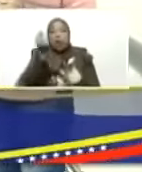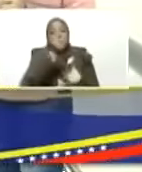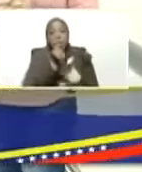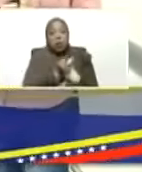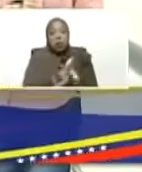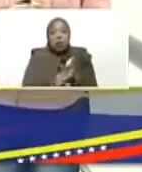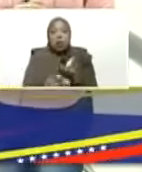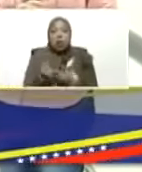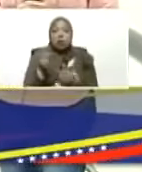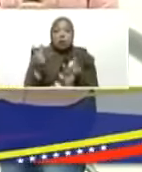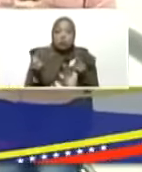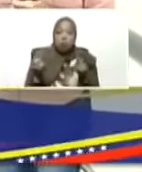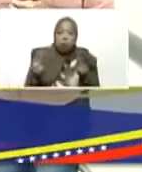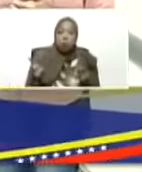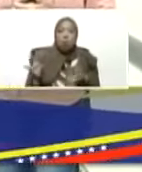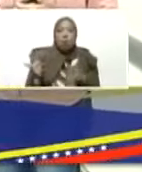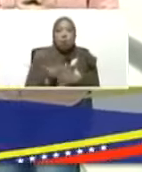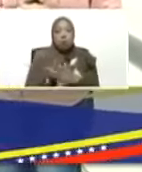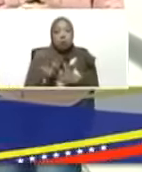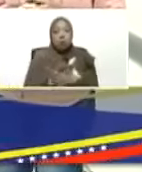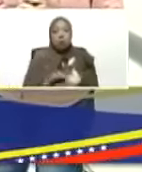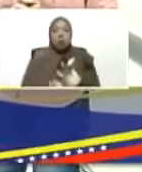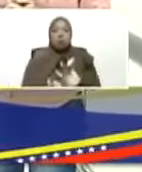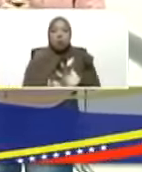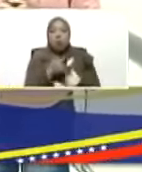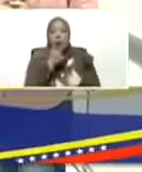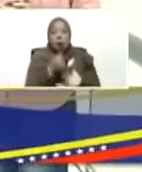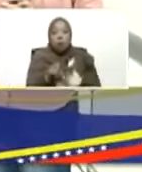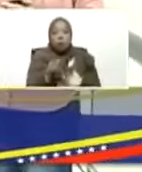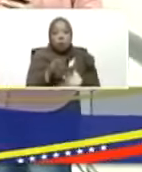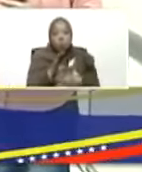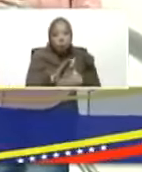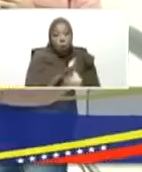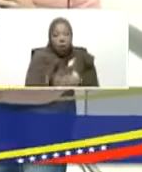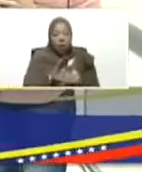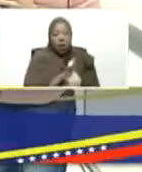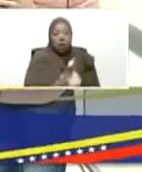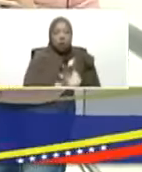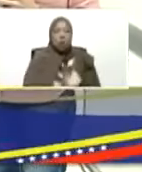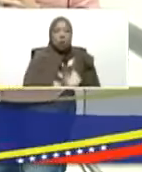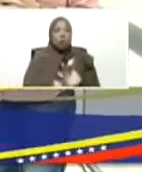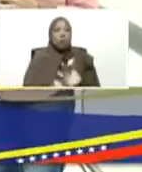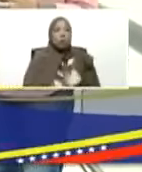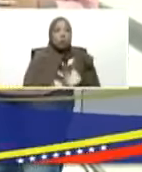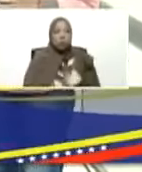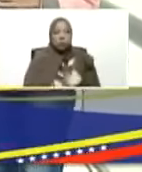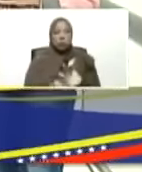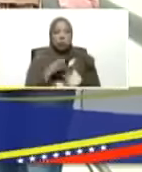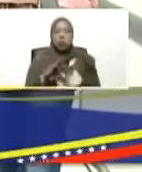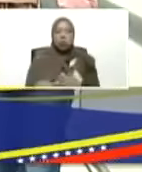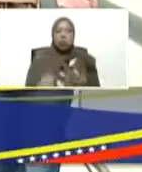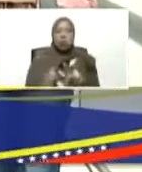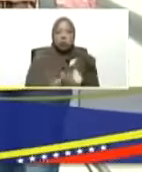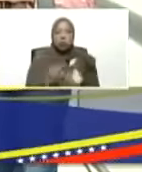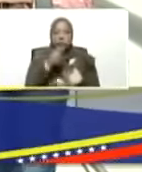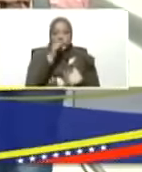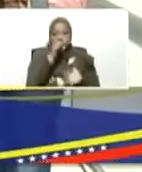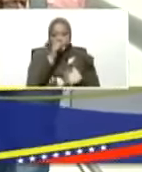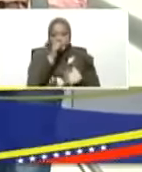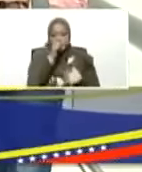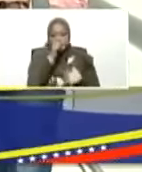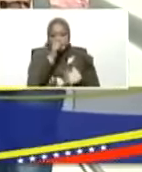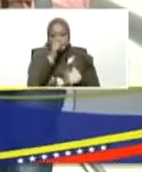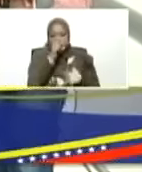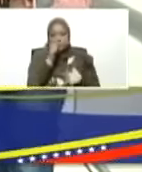moderno, funcional, con fácil mantenimiento. No es una estructura colosal, como